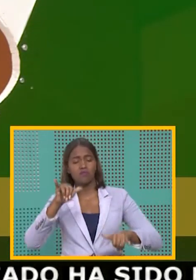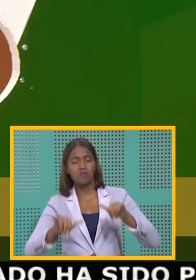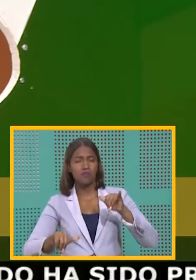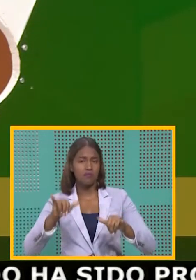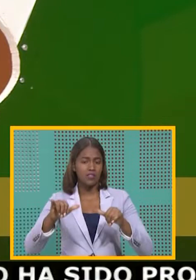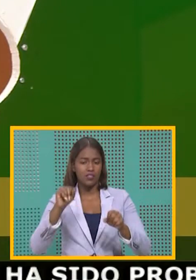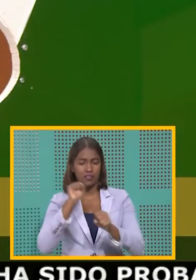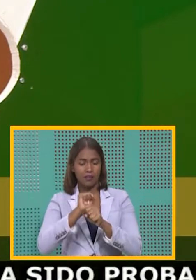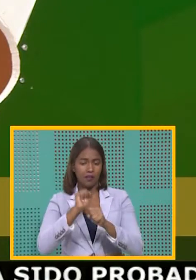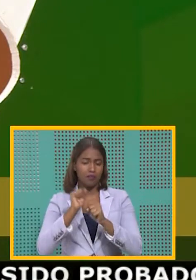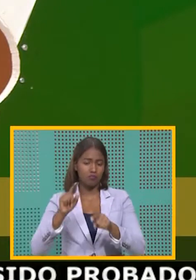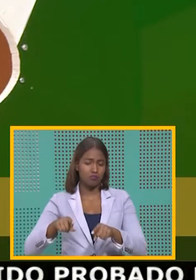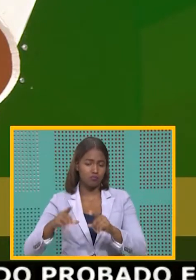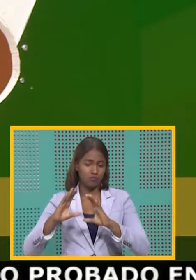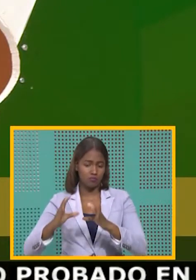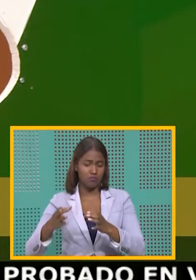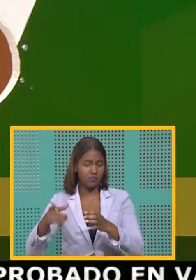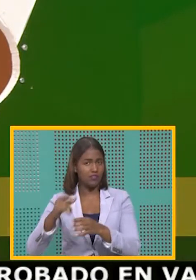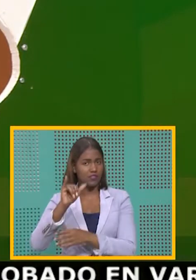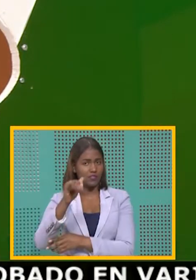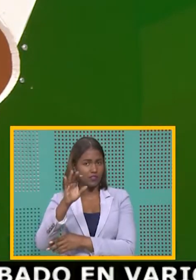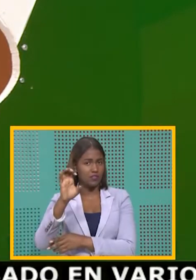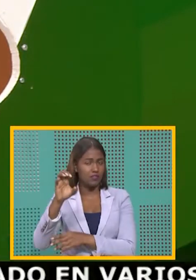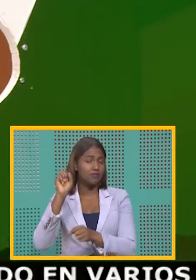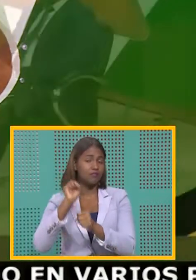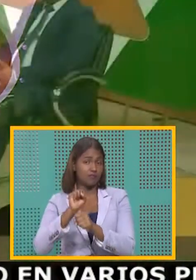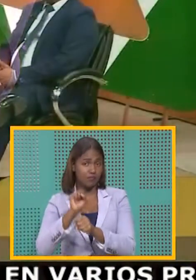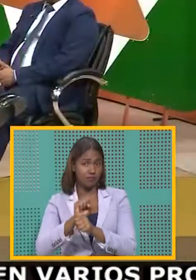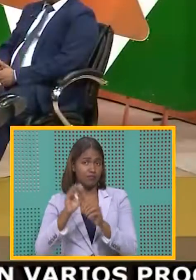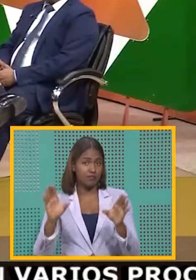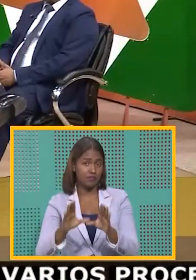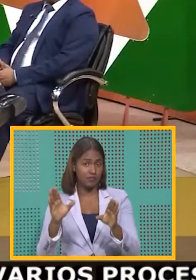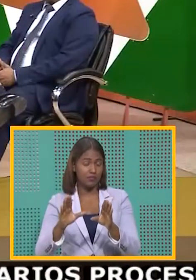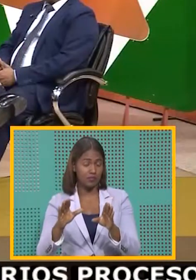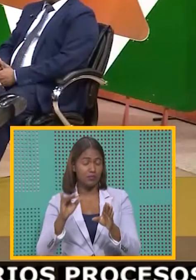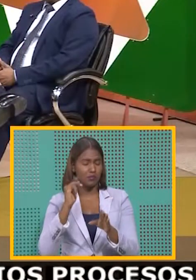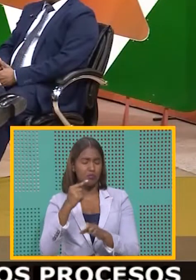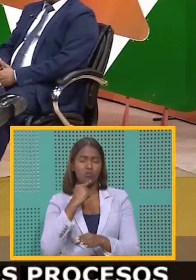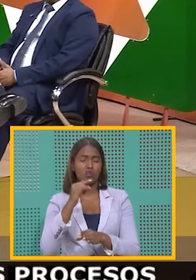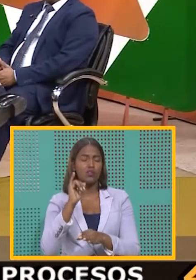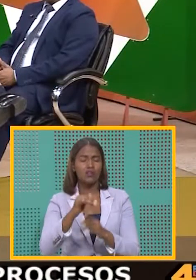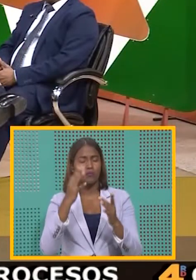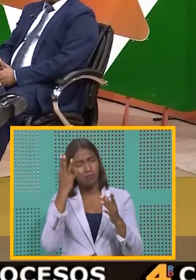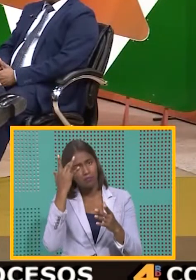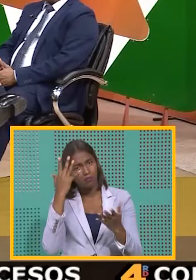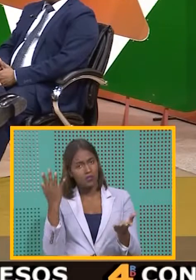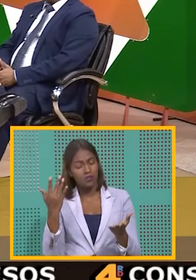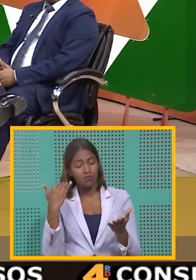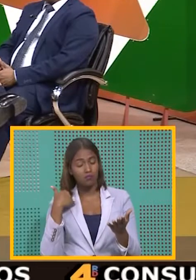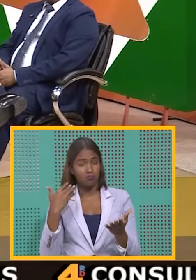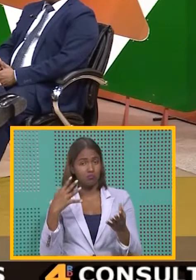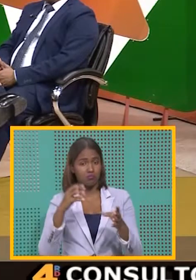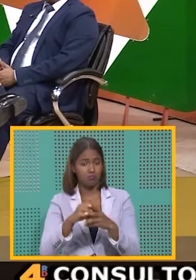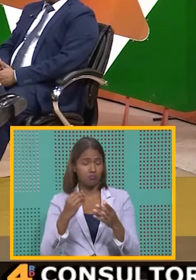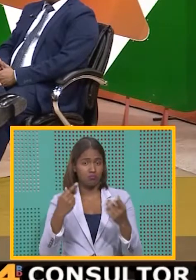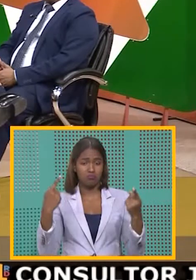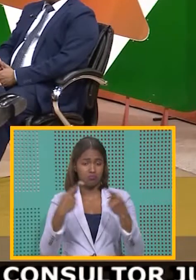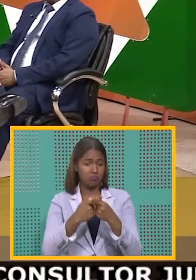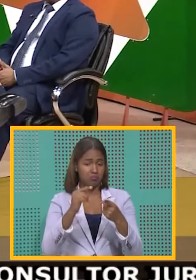el trabajo que está haciendo la Junta Central Electoral. Y digo esto, aunque no estoy en las interioridades,